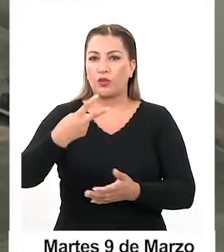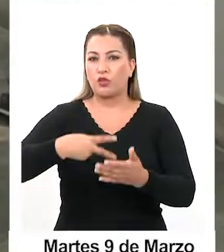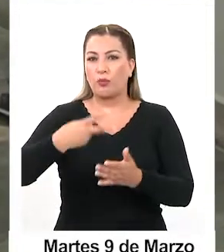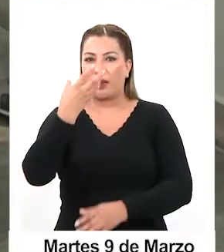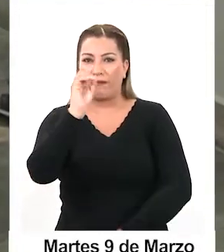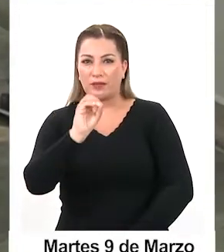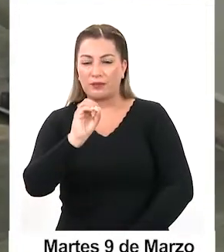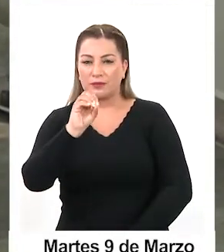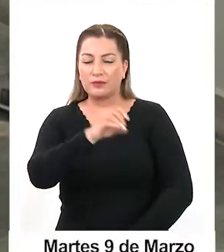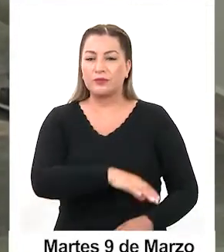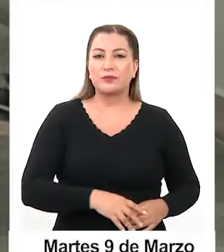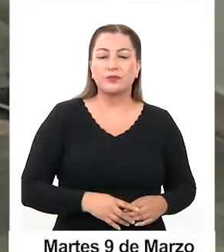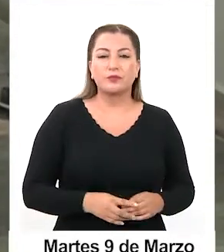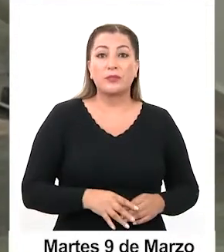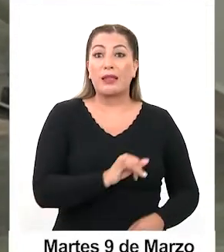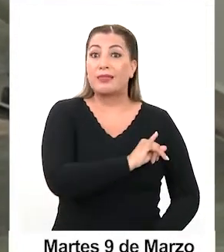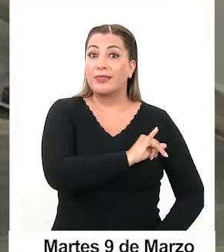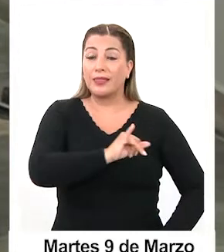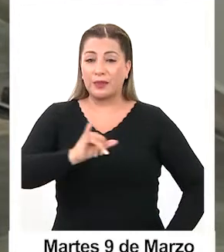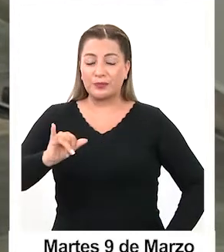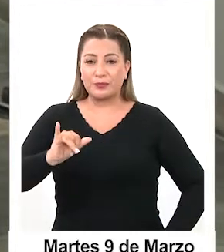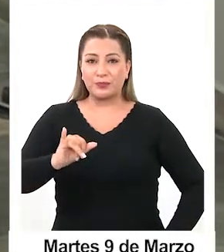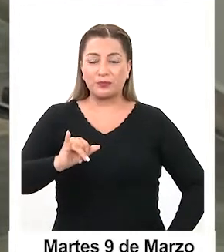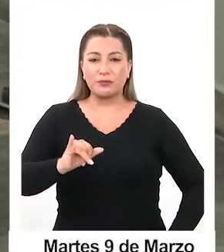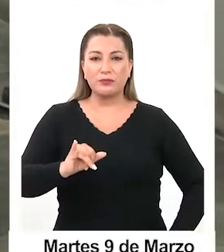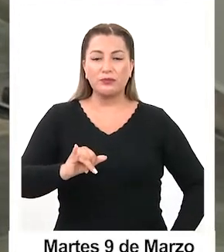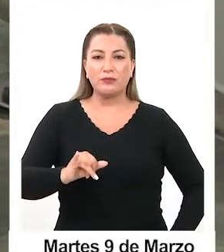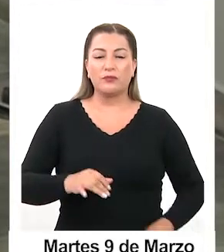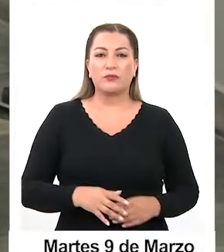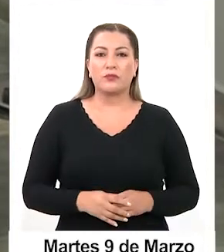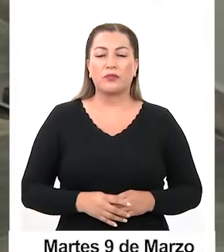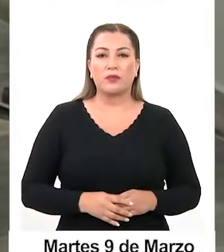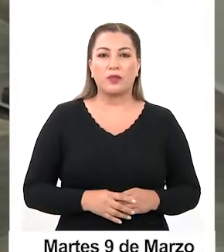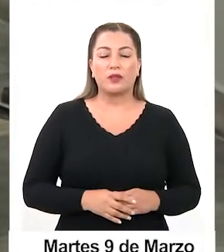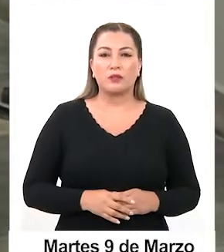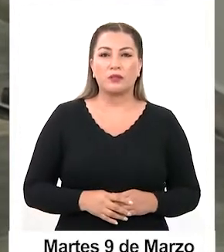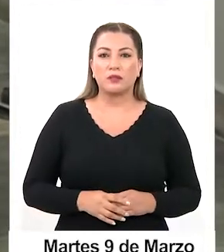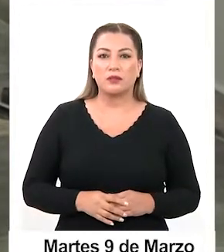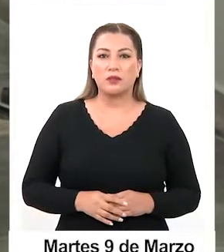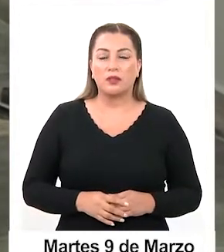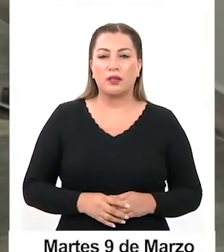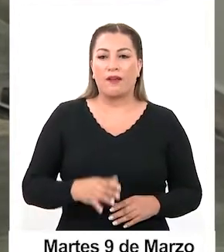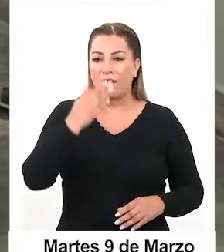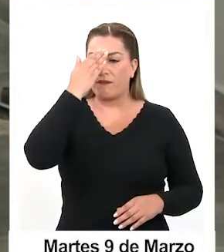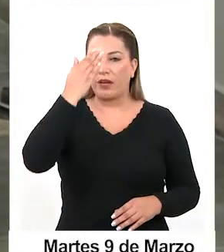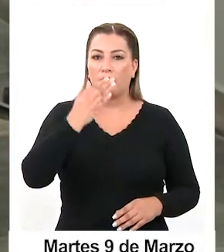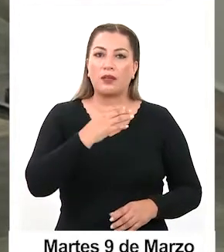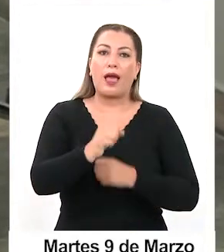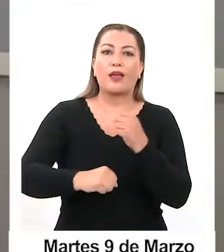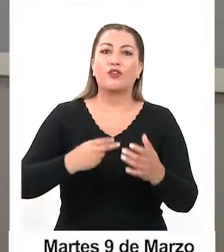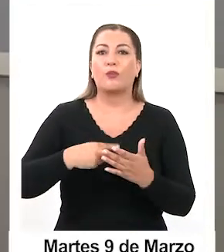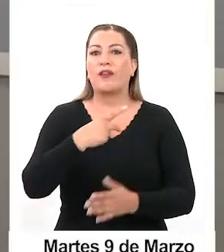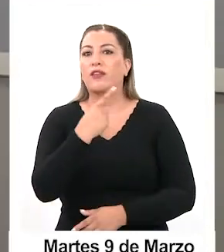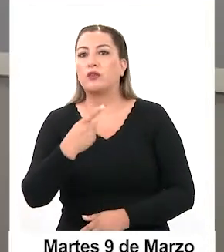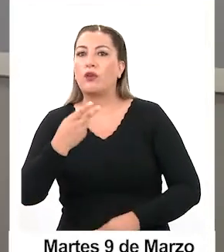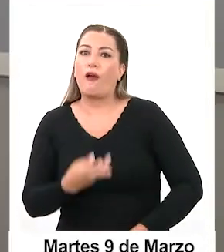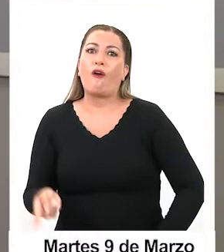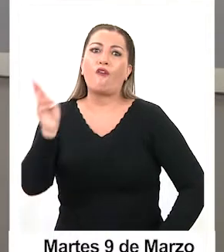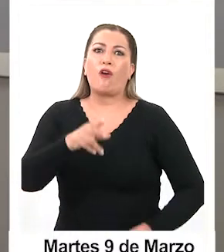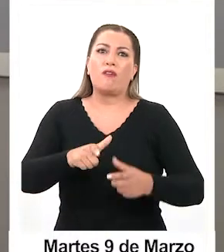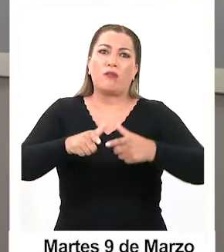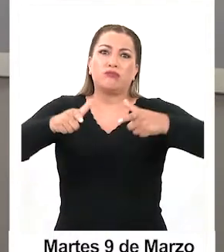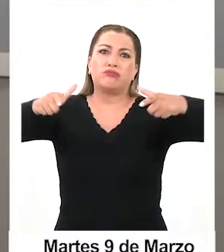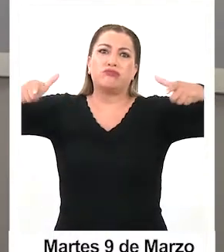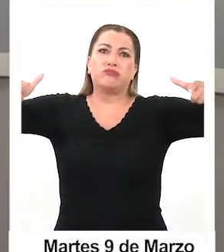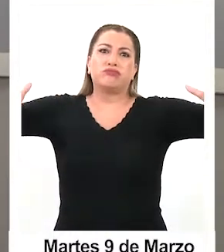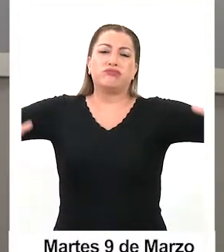año 2020. Y luego, con un cierto nivel de estabilidad, tenemos que enfrentar un año 2021 donde vuelven a aumentar en forma